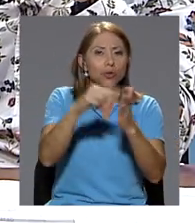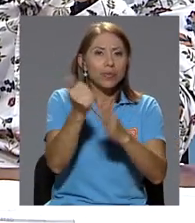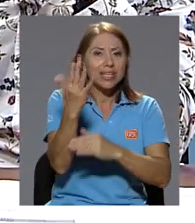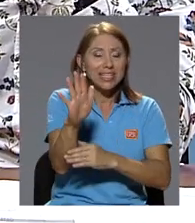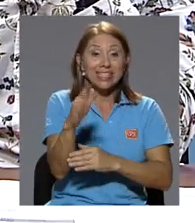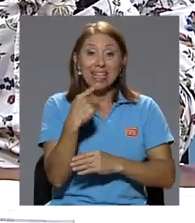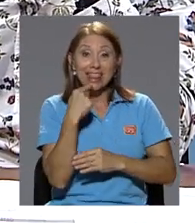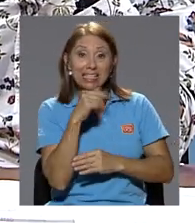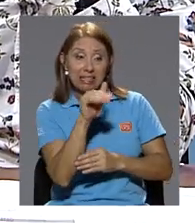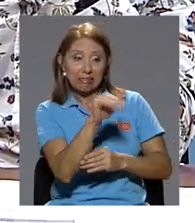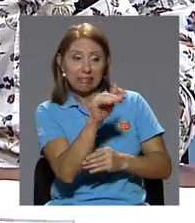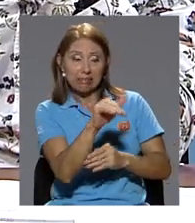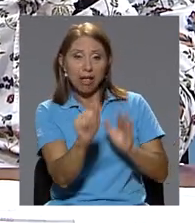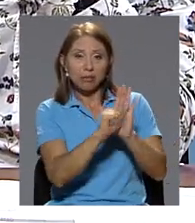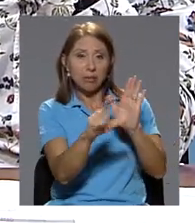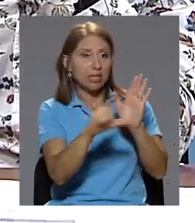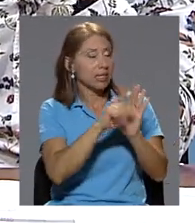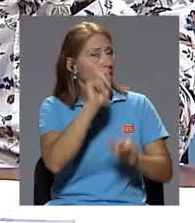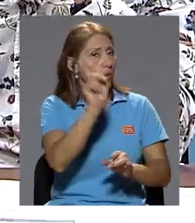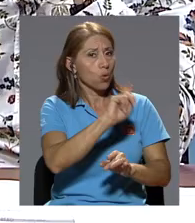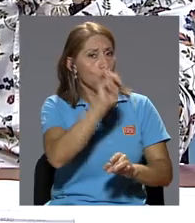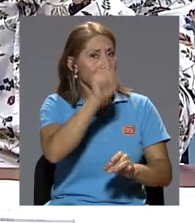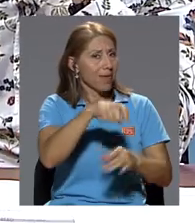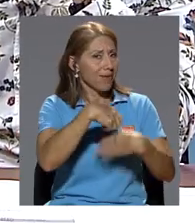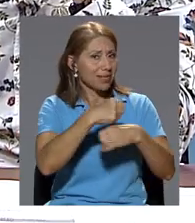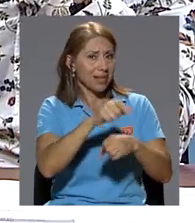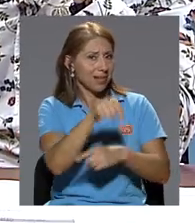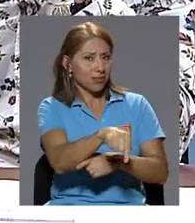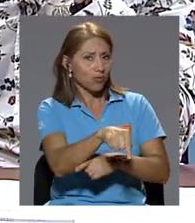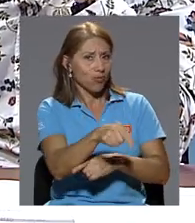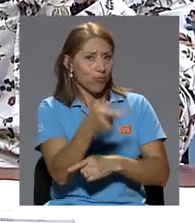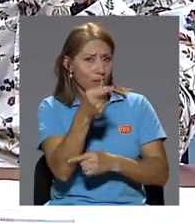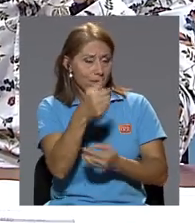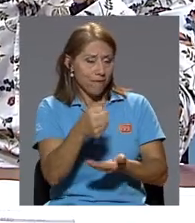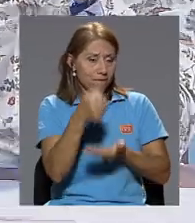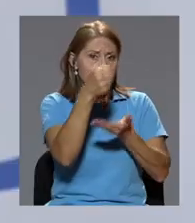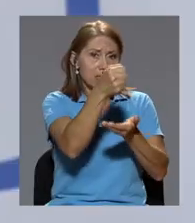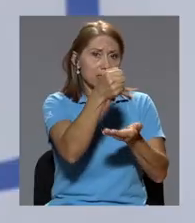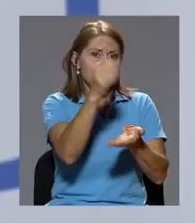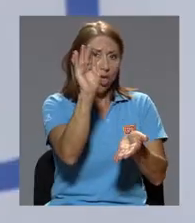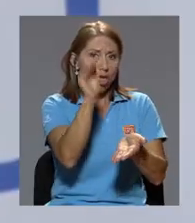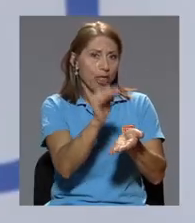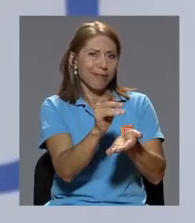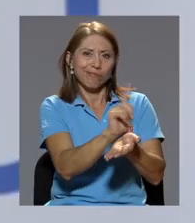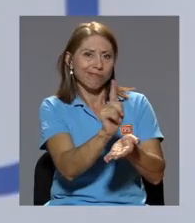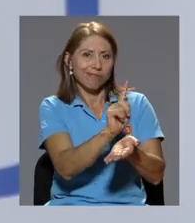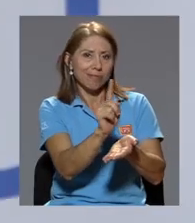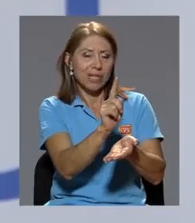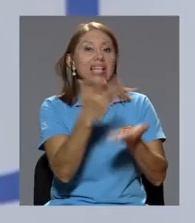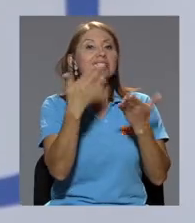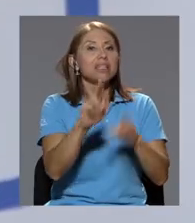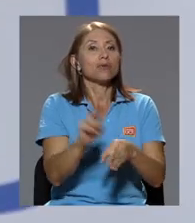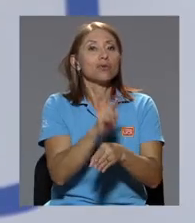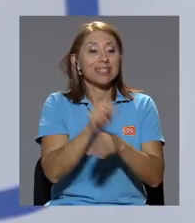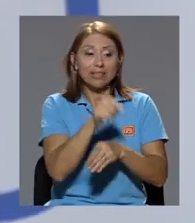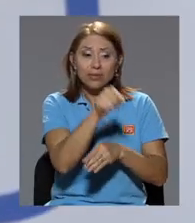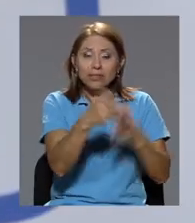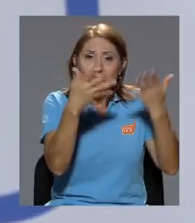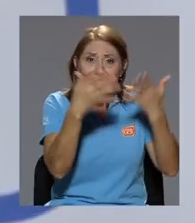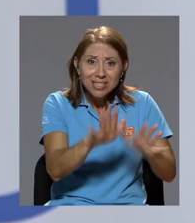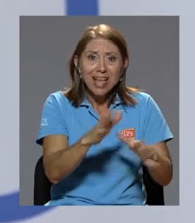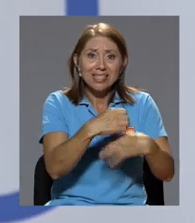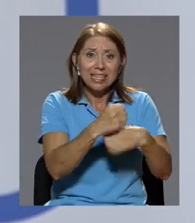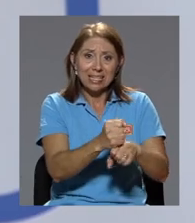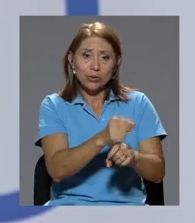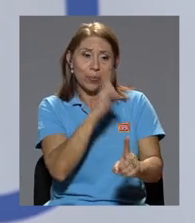legislativa que no se debe proceder de esta forma para hacer recortes del fest básicamente entonces ya utilizando esta resolución ya hecha por